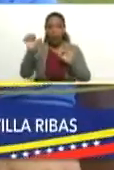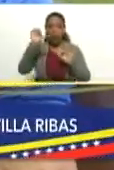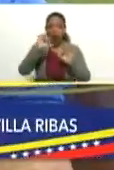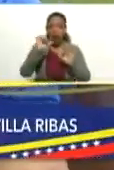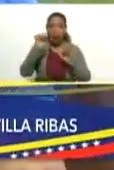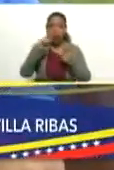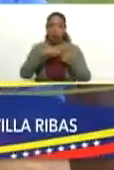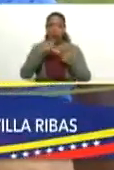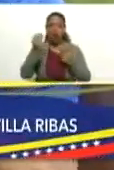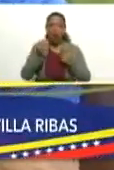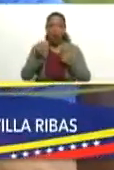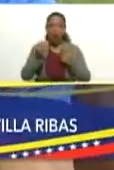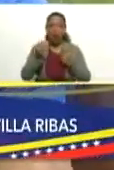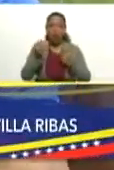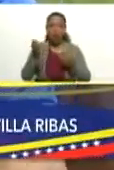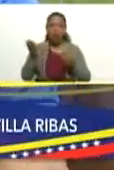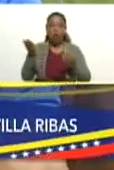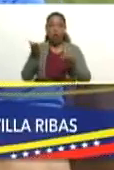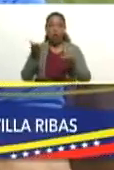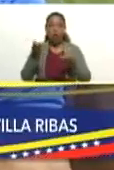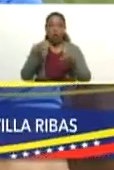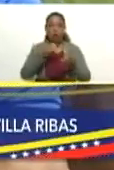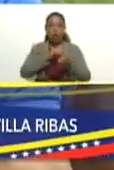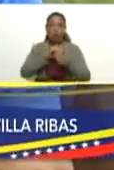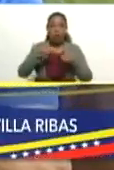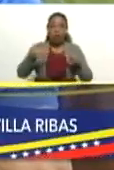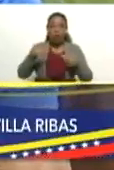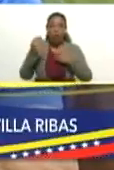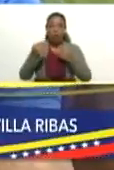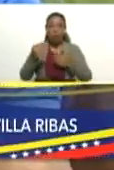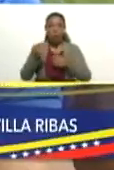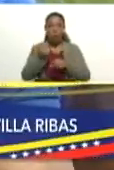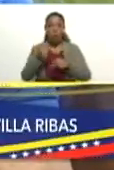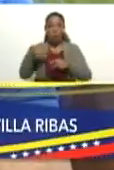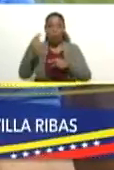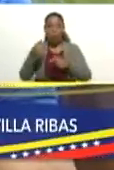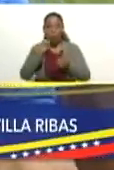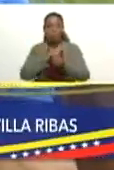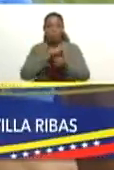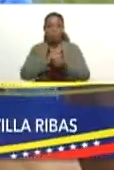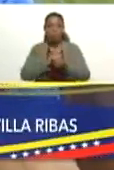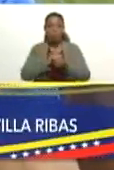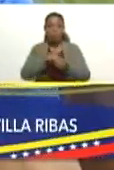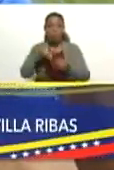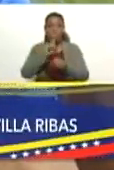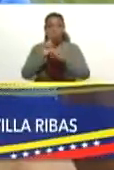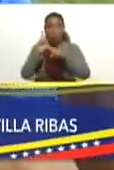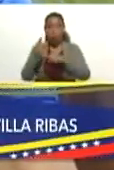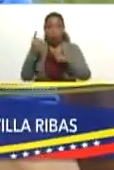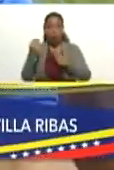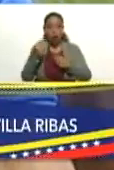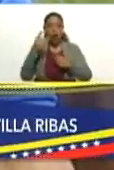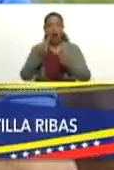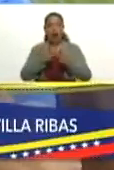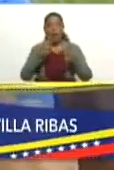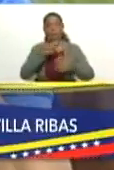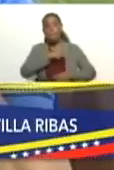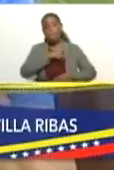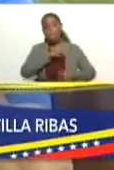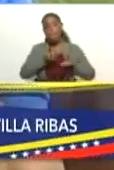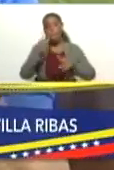dos tercios de arena y un tercio de cemento. Pero no solamente eso, presidente, sino que la gran misión Vivienda Venezuela